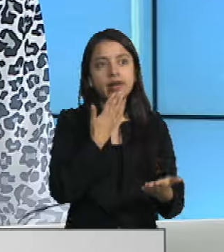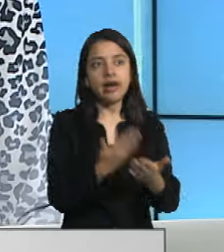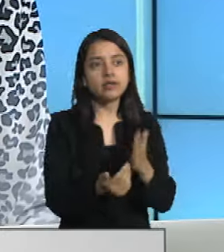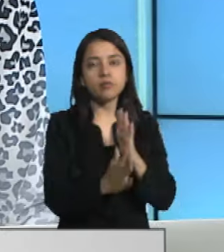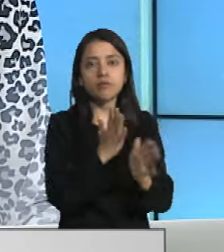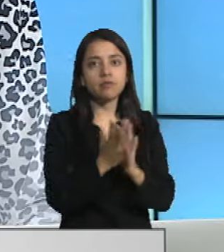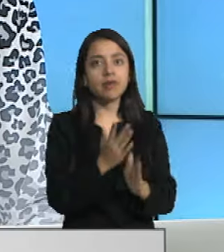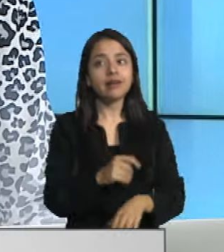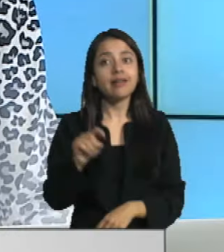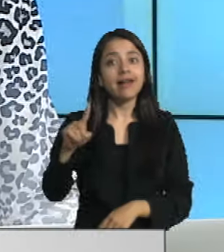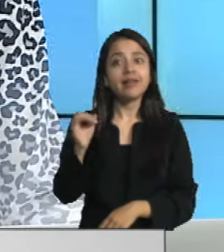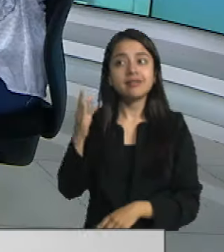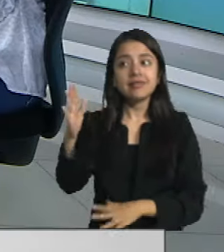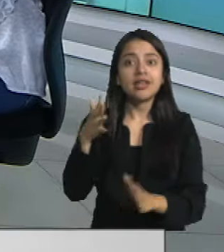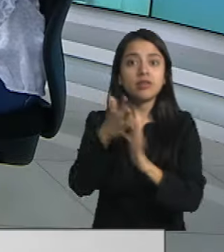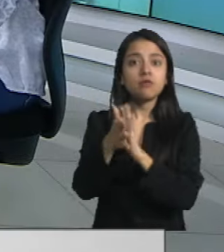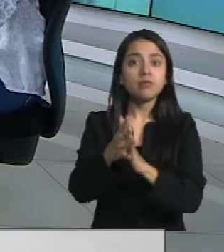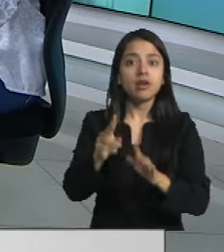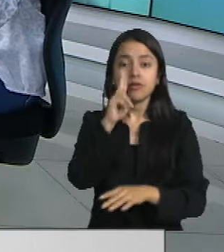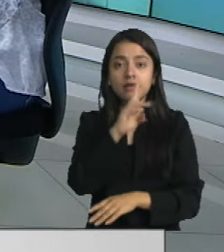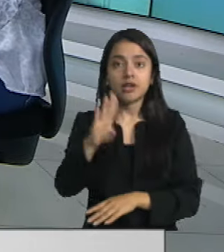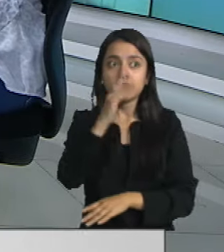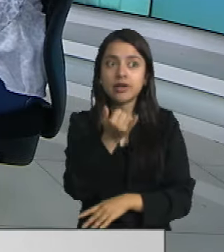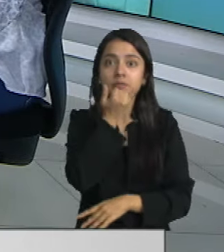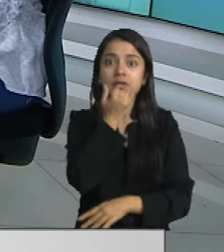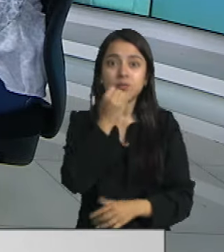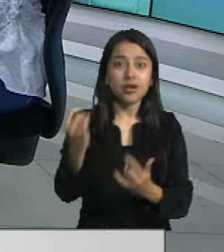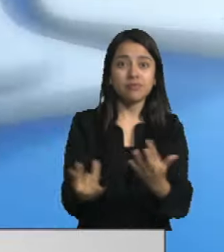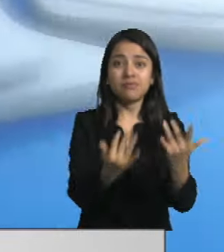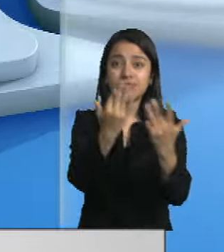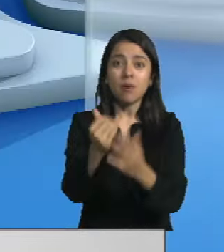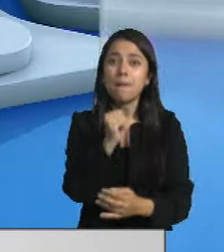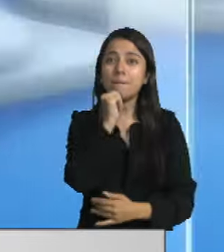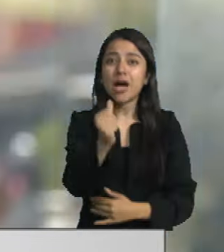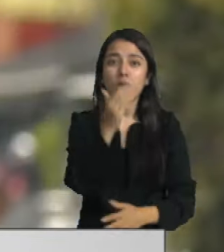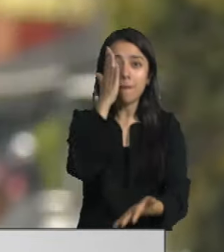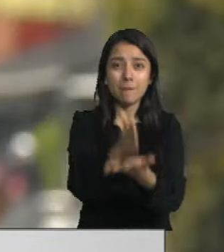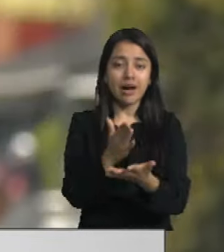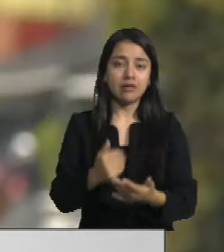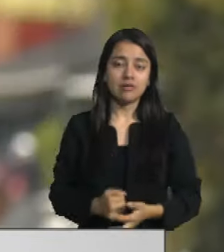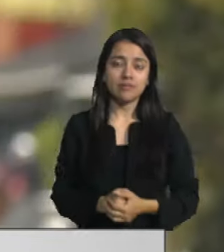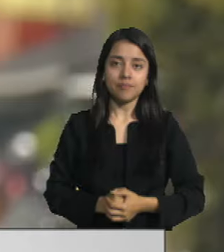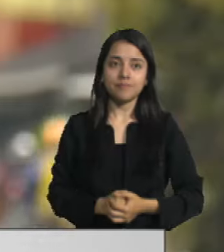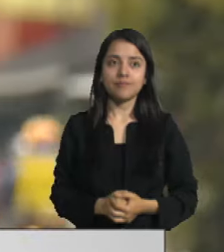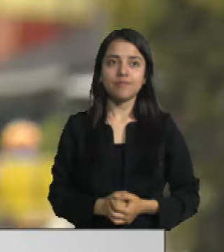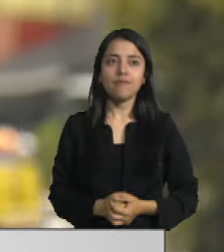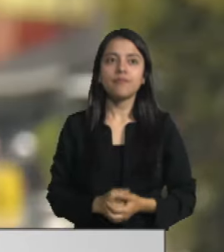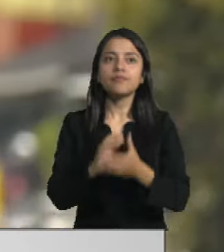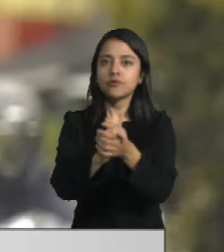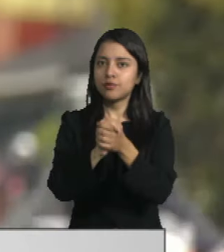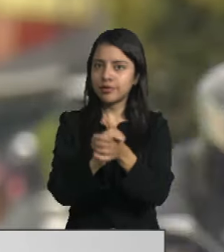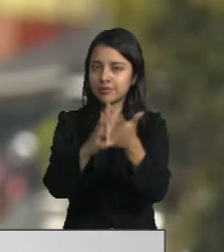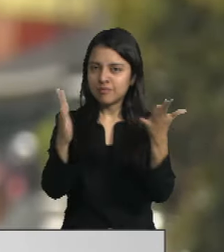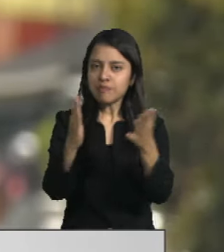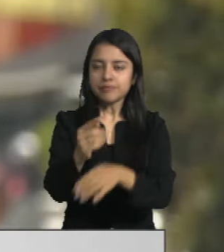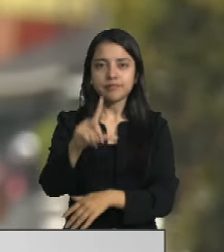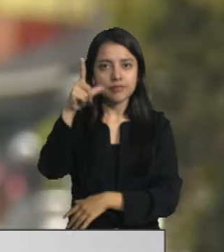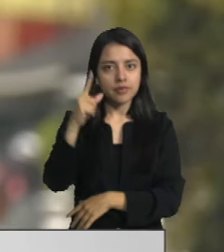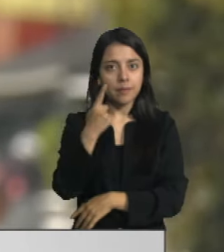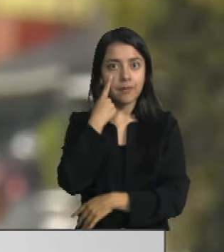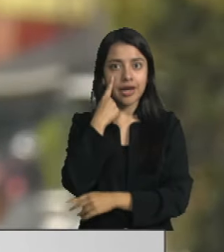Estilo Engas tiene el último reporte del Gobierno Nacional. Stick, muy buenas tardes. Cordial saludo, Luisa y televidentes. Pues